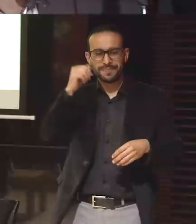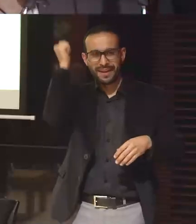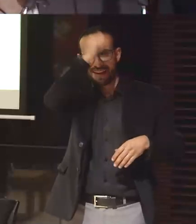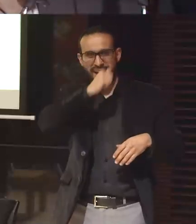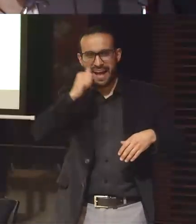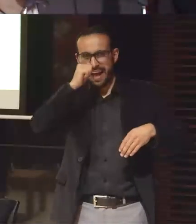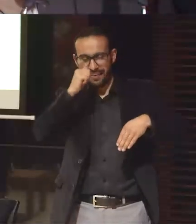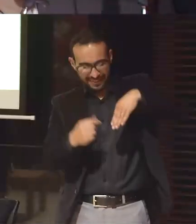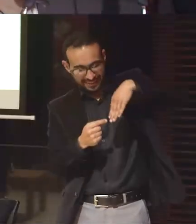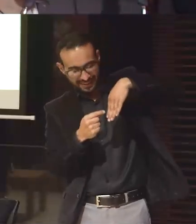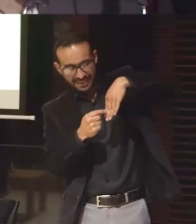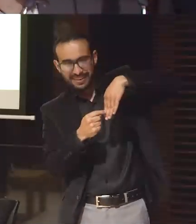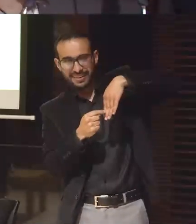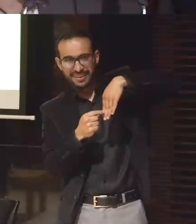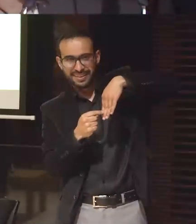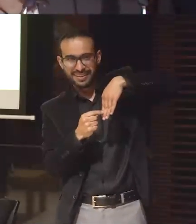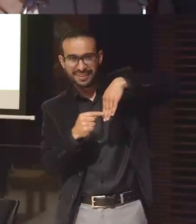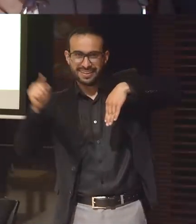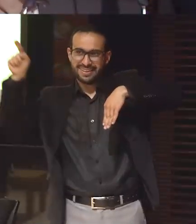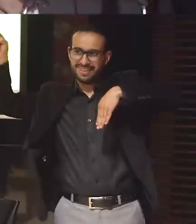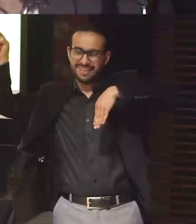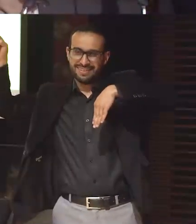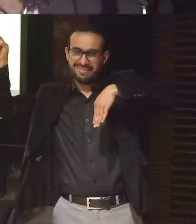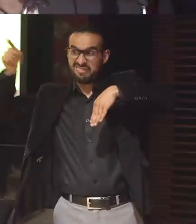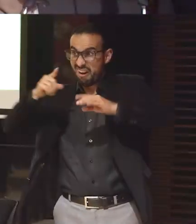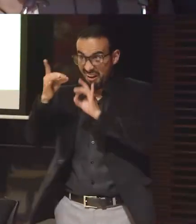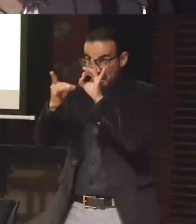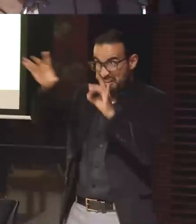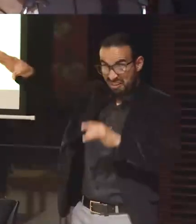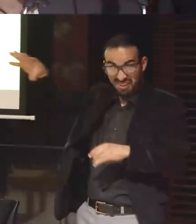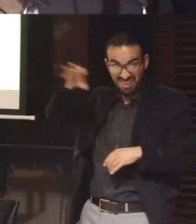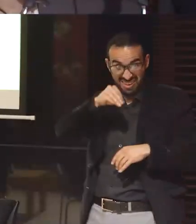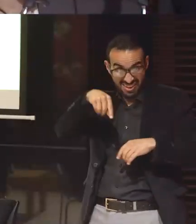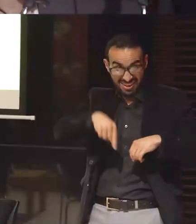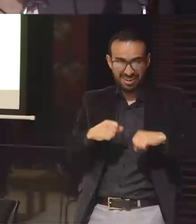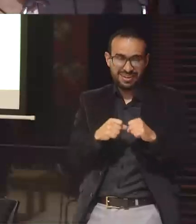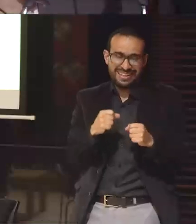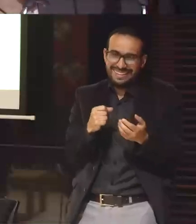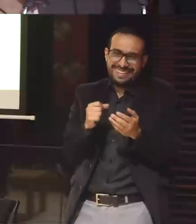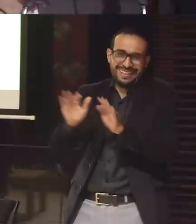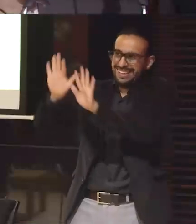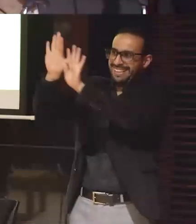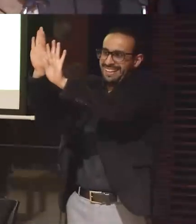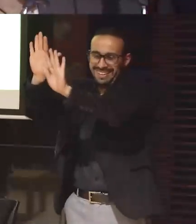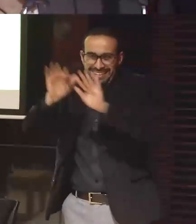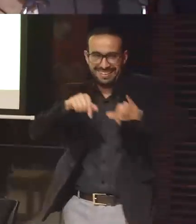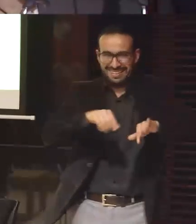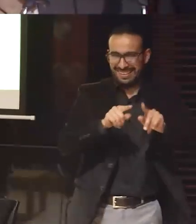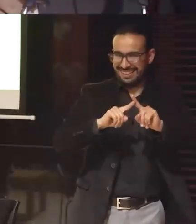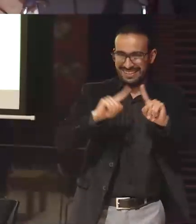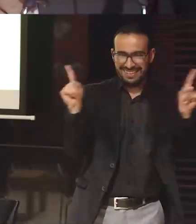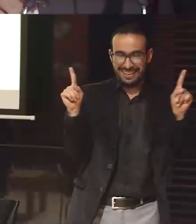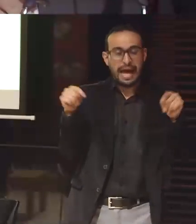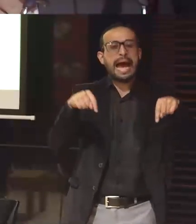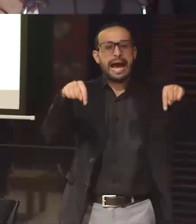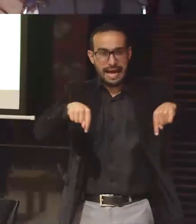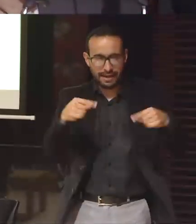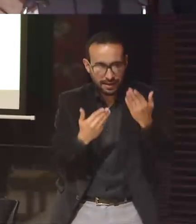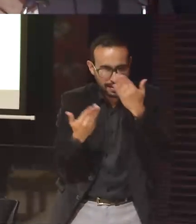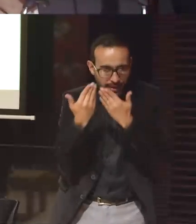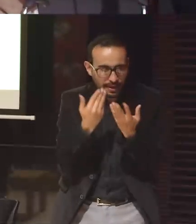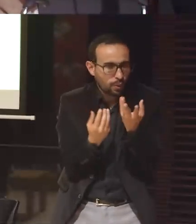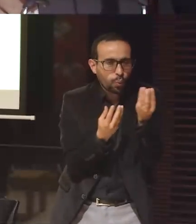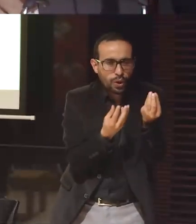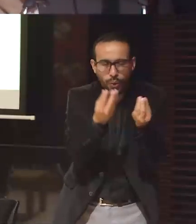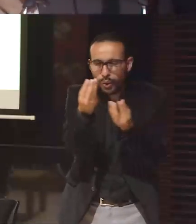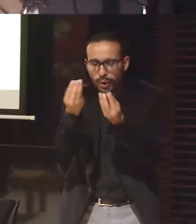Johannesburgo a Bogotá, o de Armenia a Bogotá, no funciona. Tiene que ser diferencial y específica a las condiciones de Bogotá. Y eso es lo que hacemos nosotros